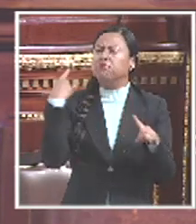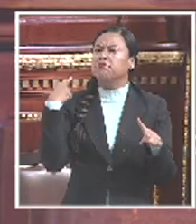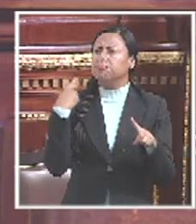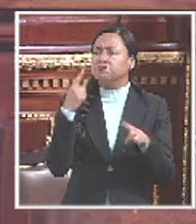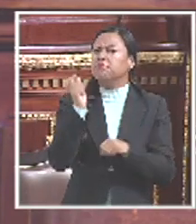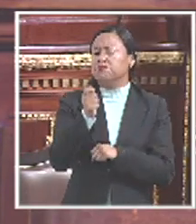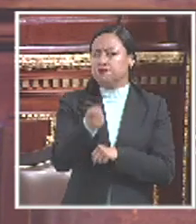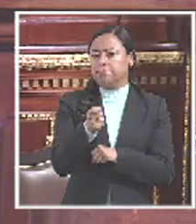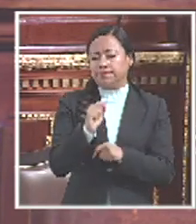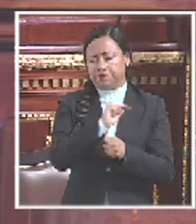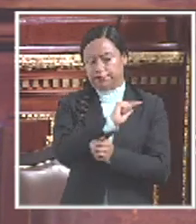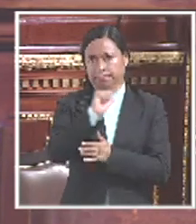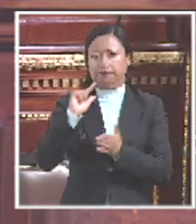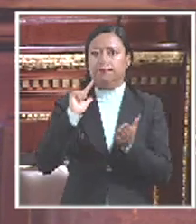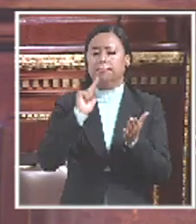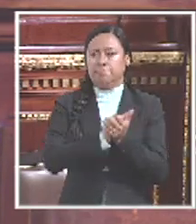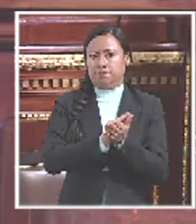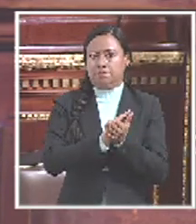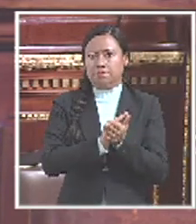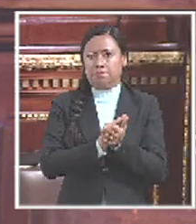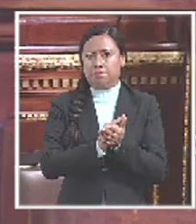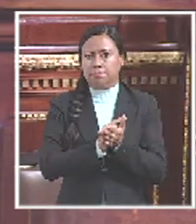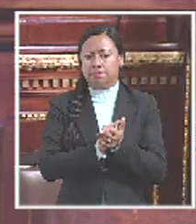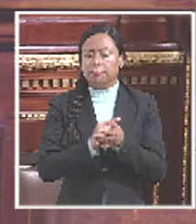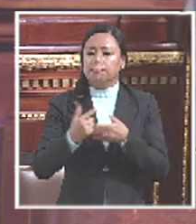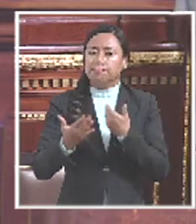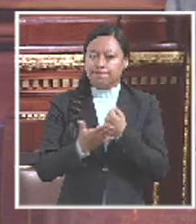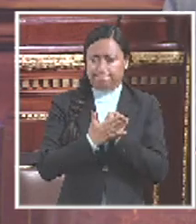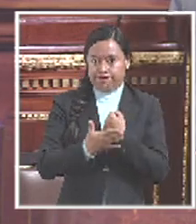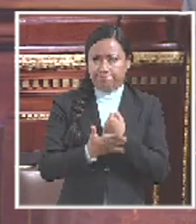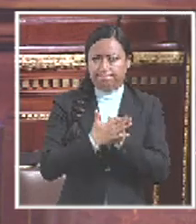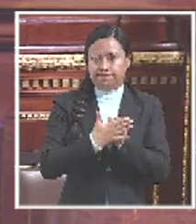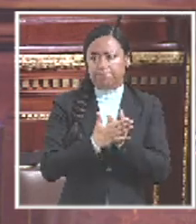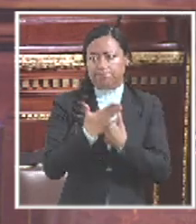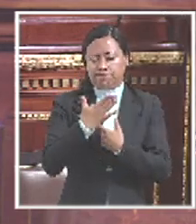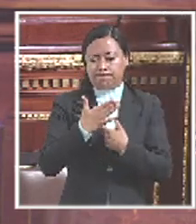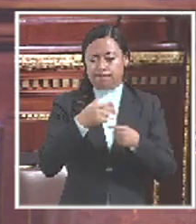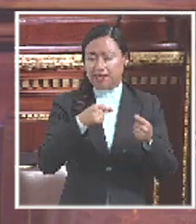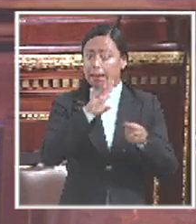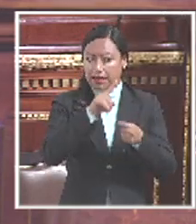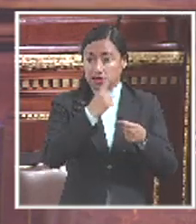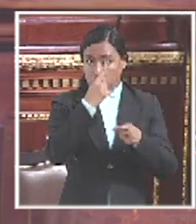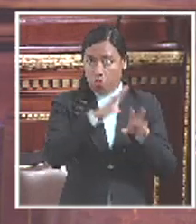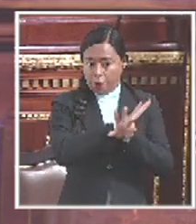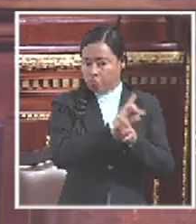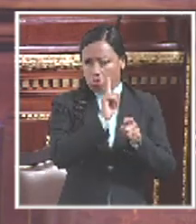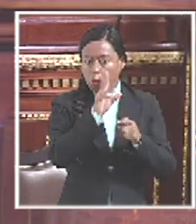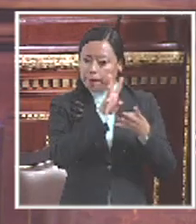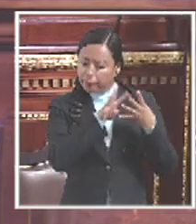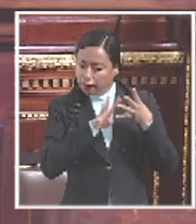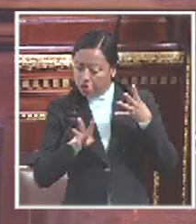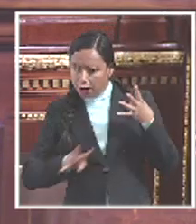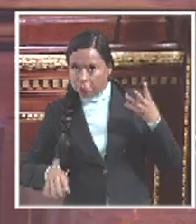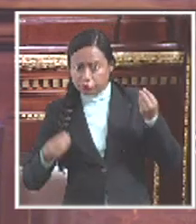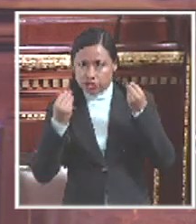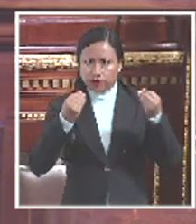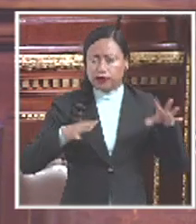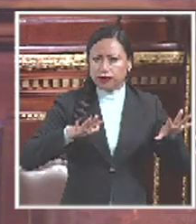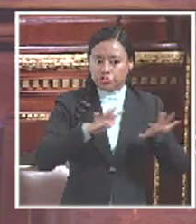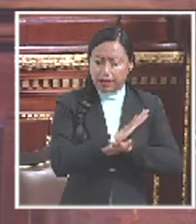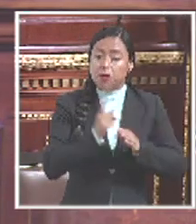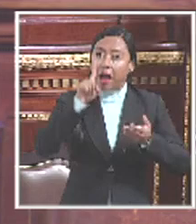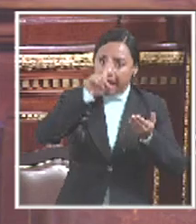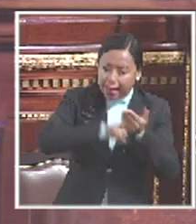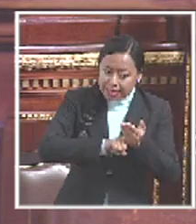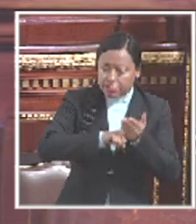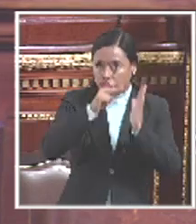de la ley que va a tener que desencadenar varios cambios en la normatividad interna